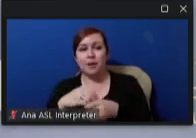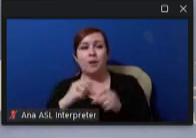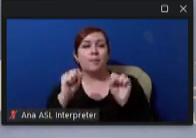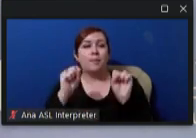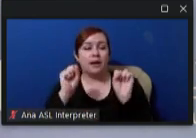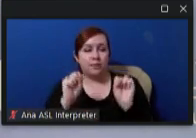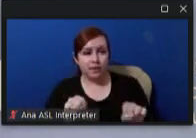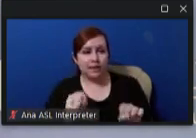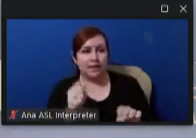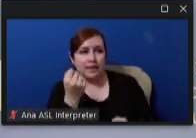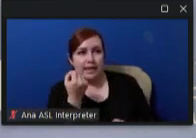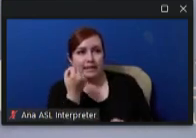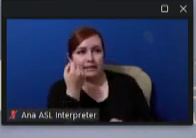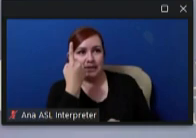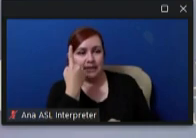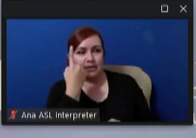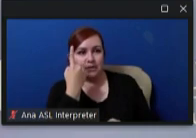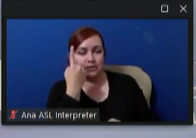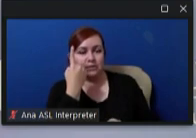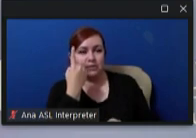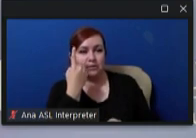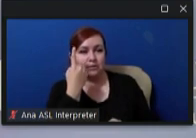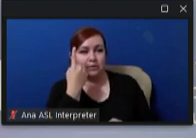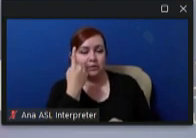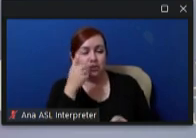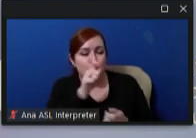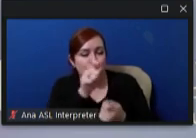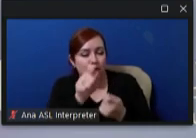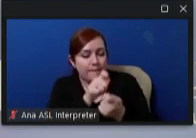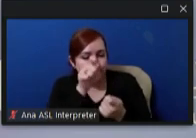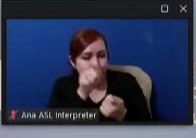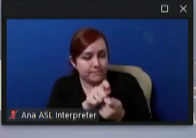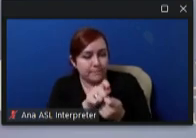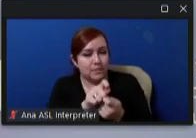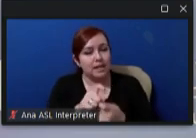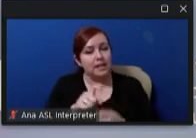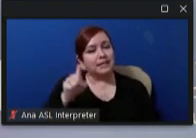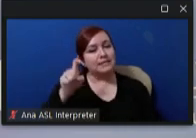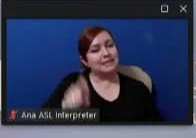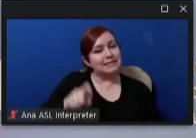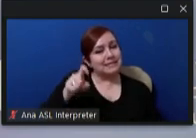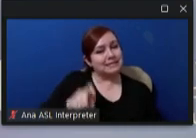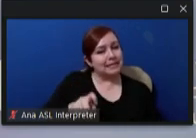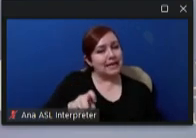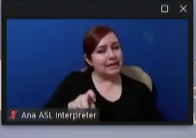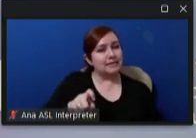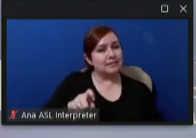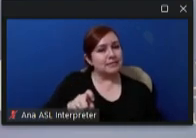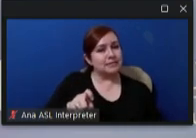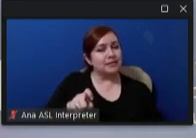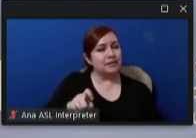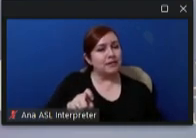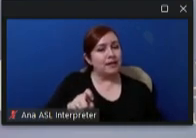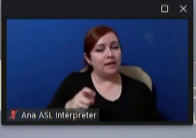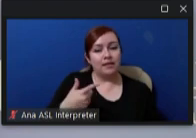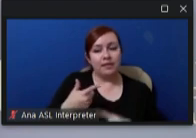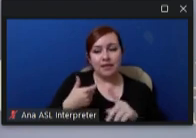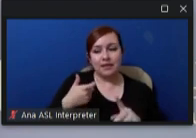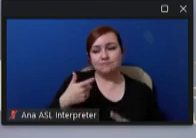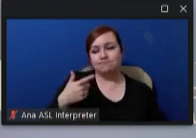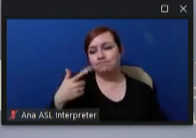manera muy particular las necesidades específicas de niñas